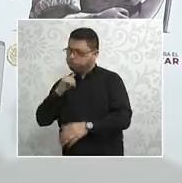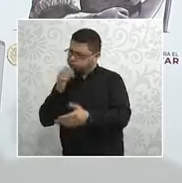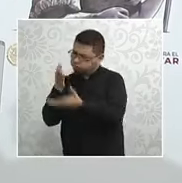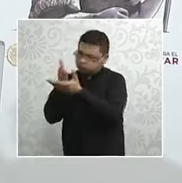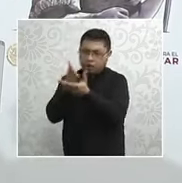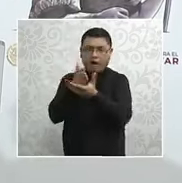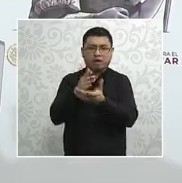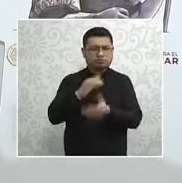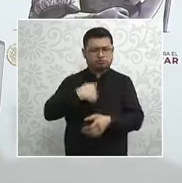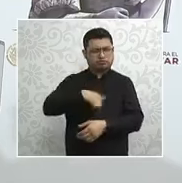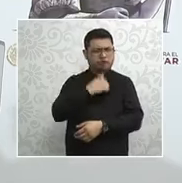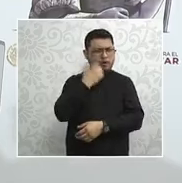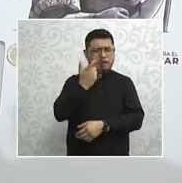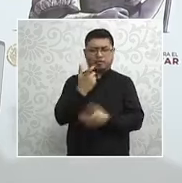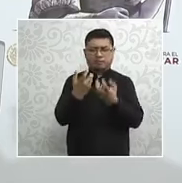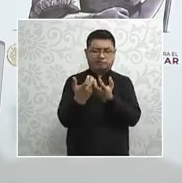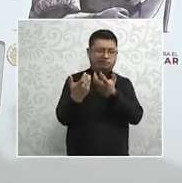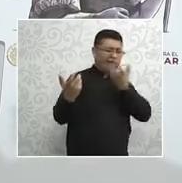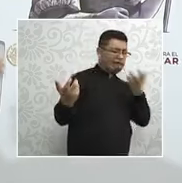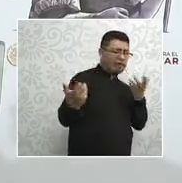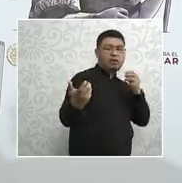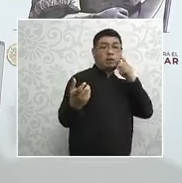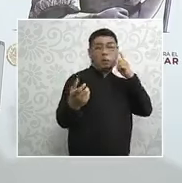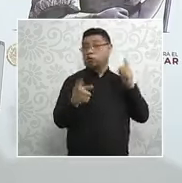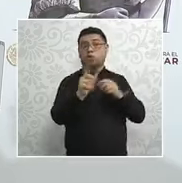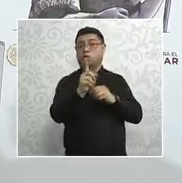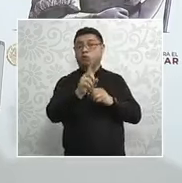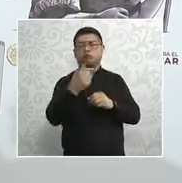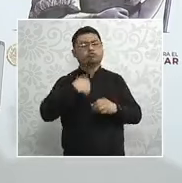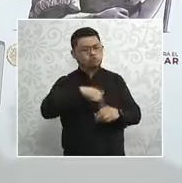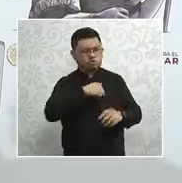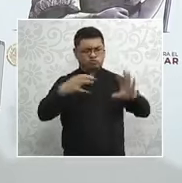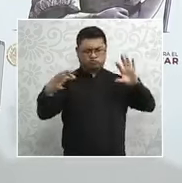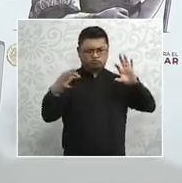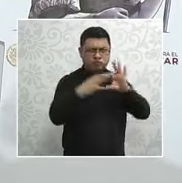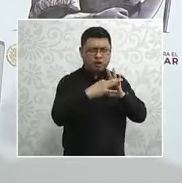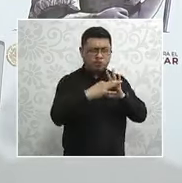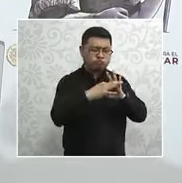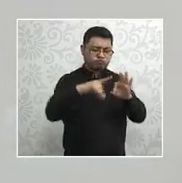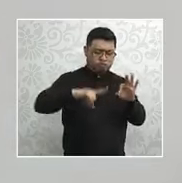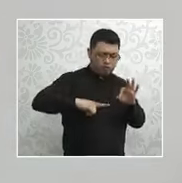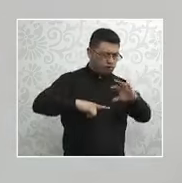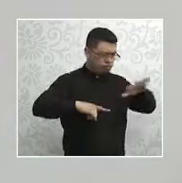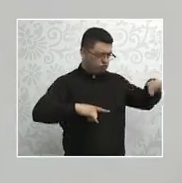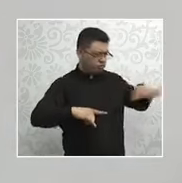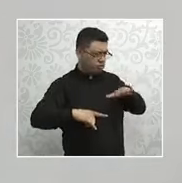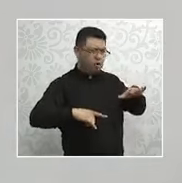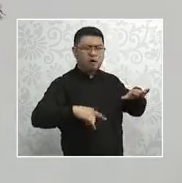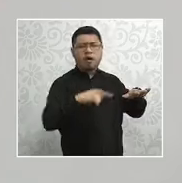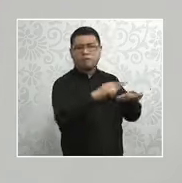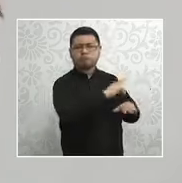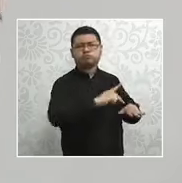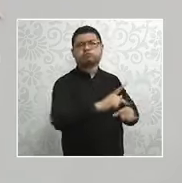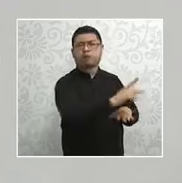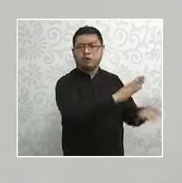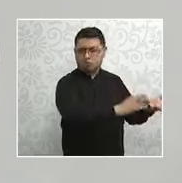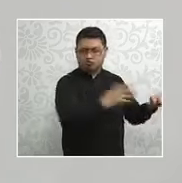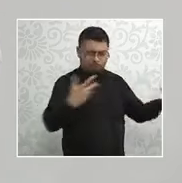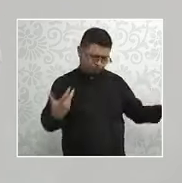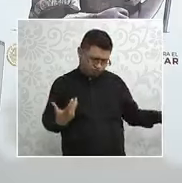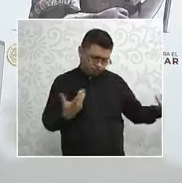no queremos separarnos del pueblo de México somos uno solo gobierno y pueblo Aquí no hay divorcio Aquí no hay